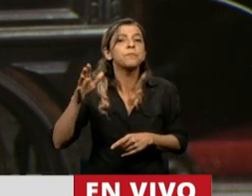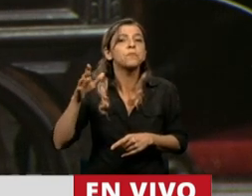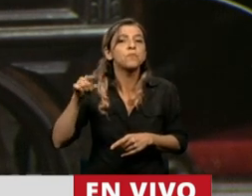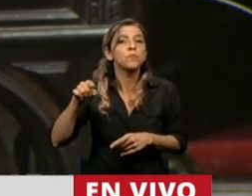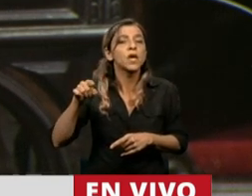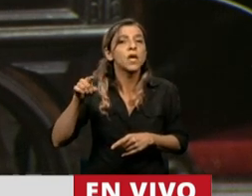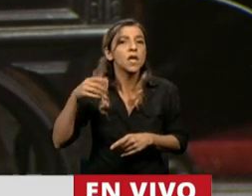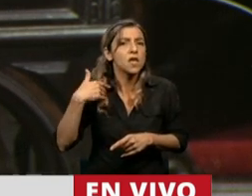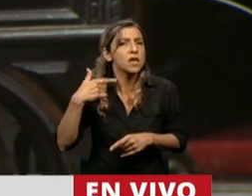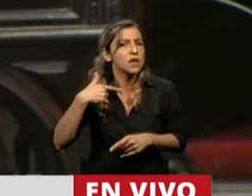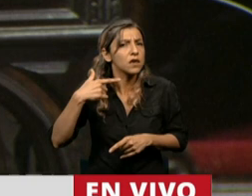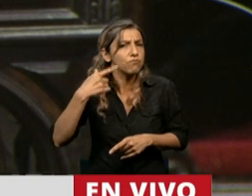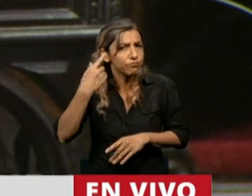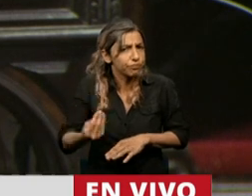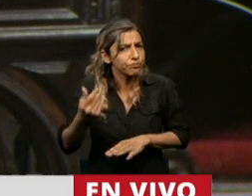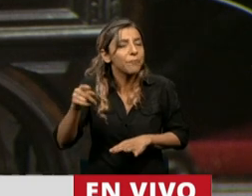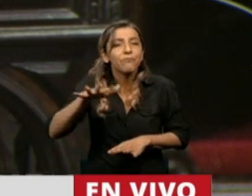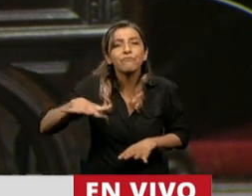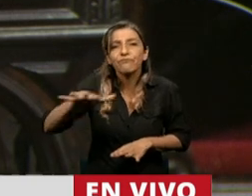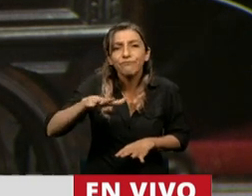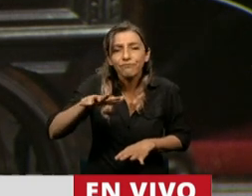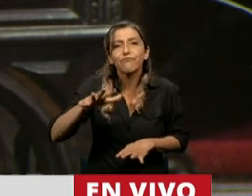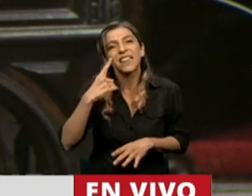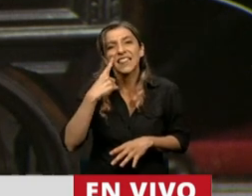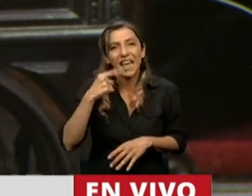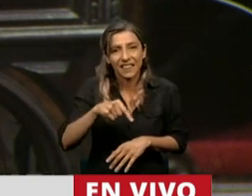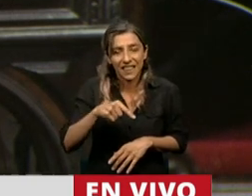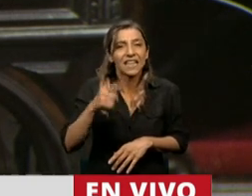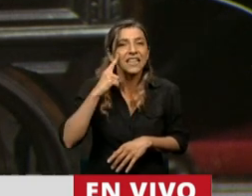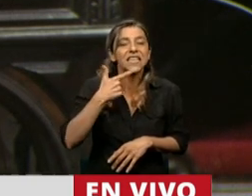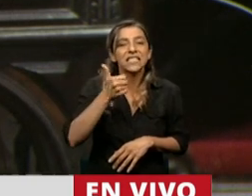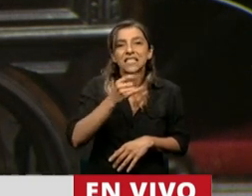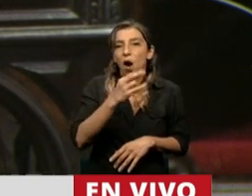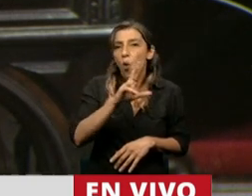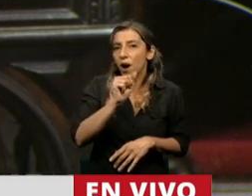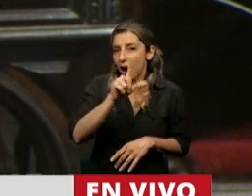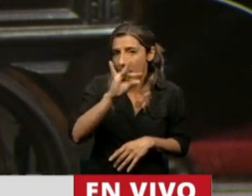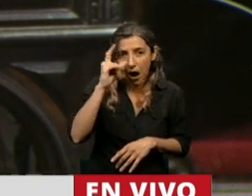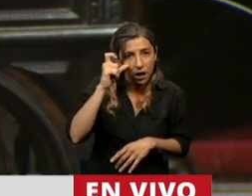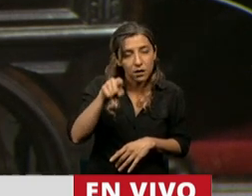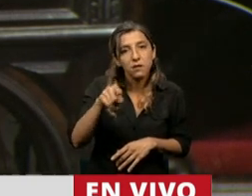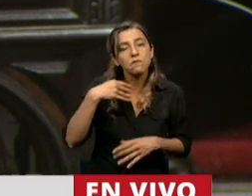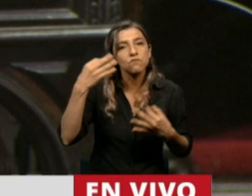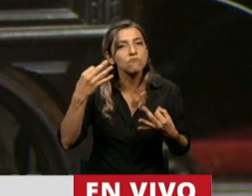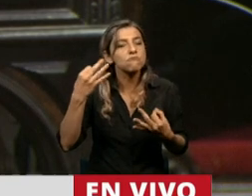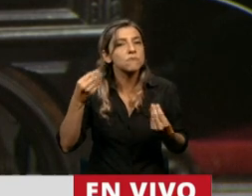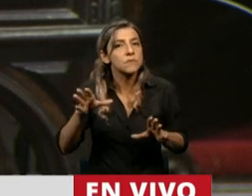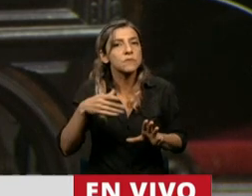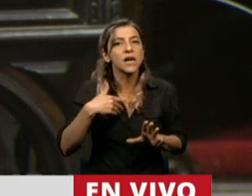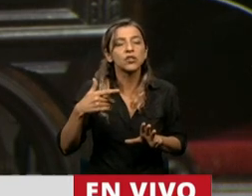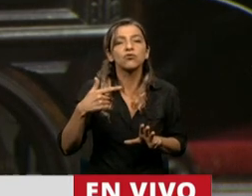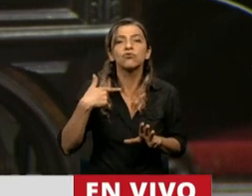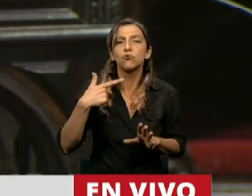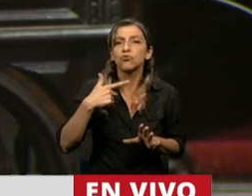Zamora un Distrito que cuyo intendente tomó la definición política de generar estas